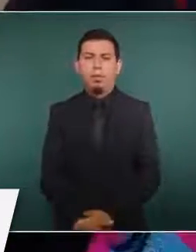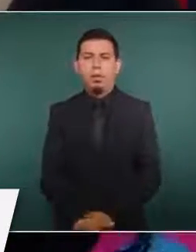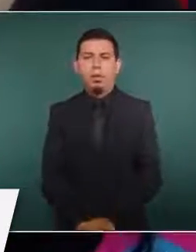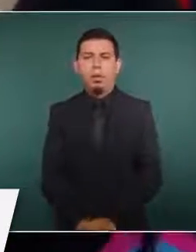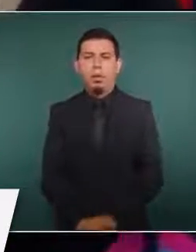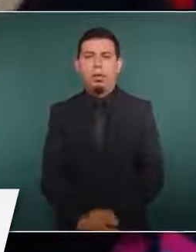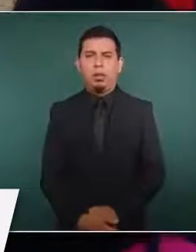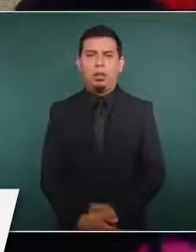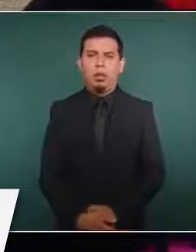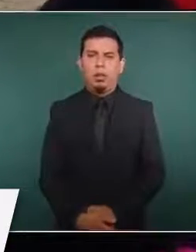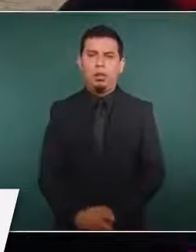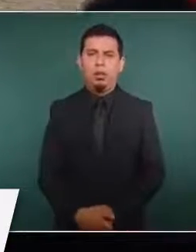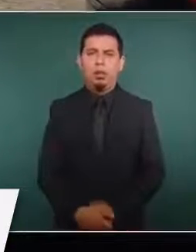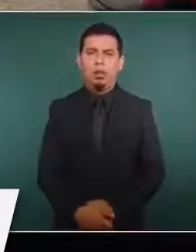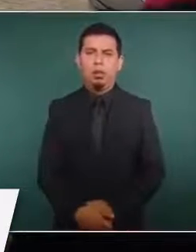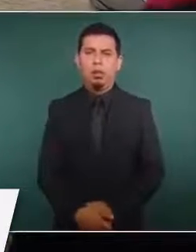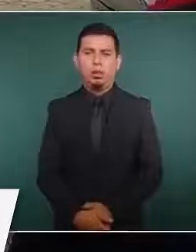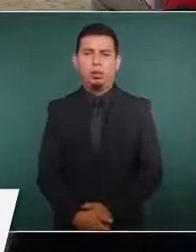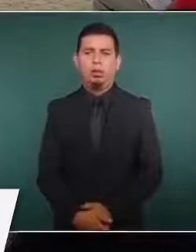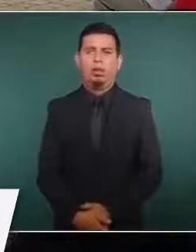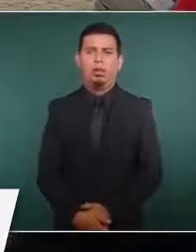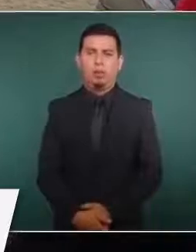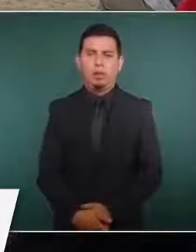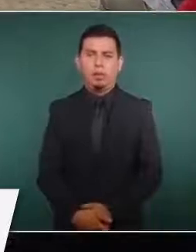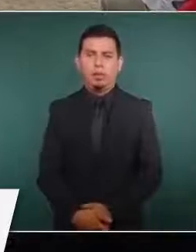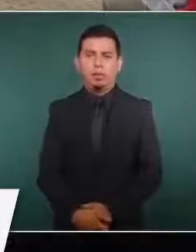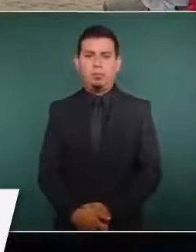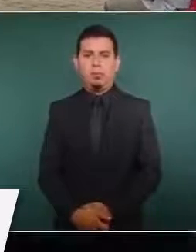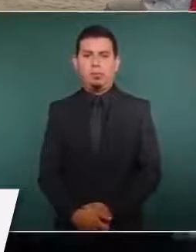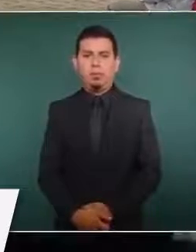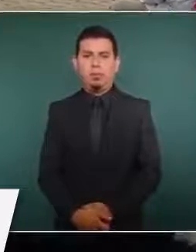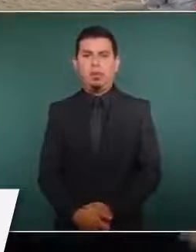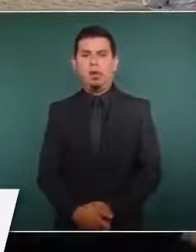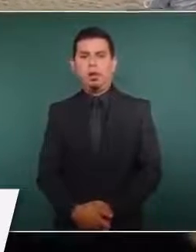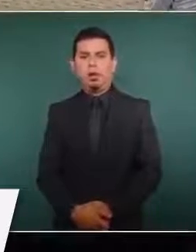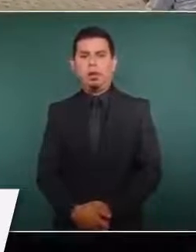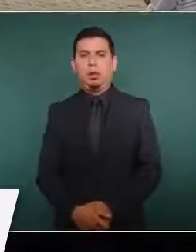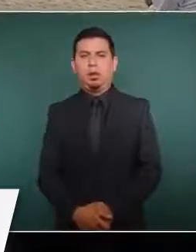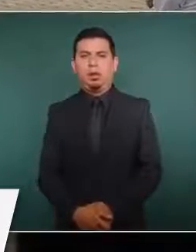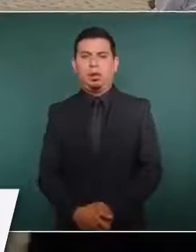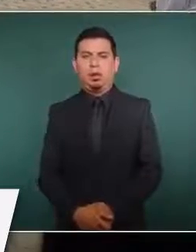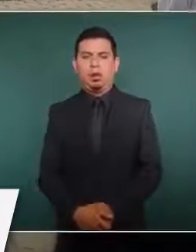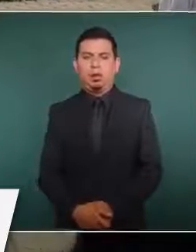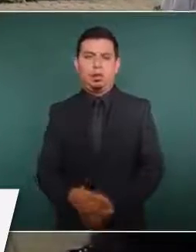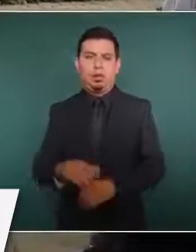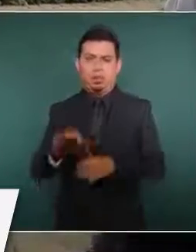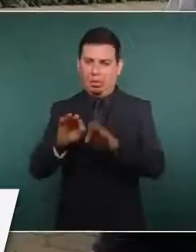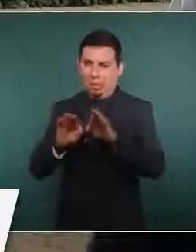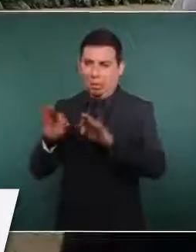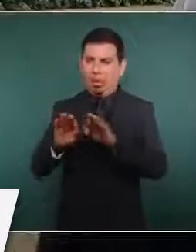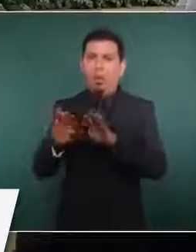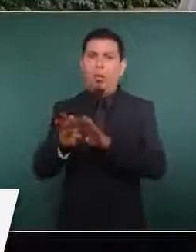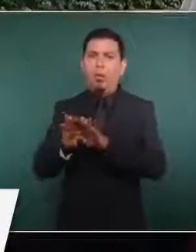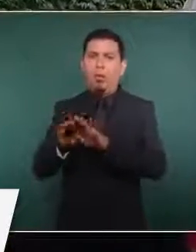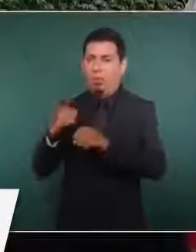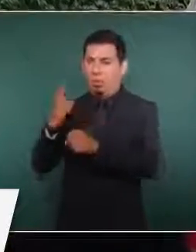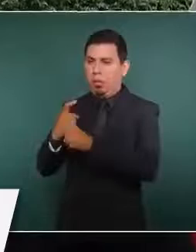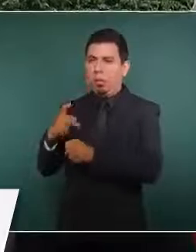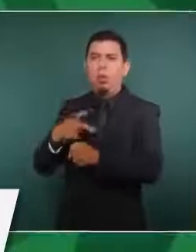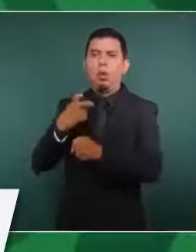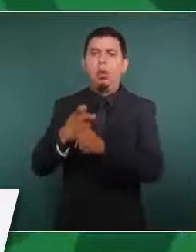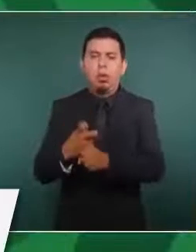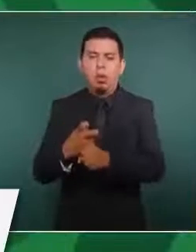habían tenido un trato preferente, para decirlo de esa forma